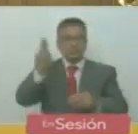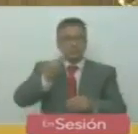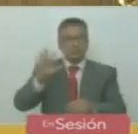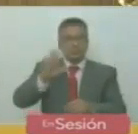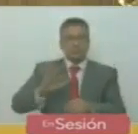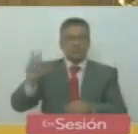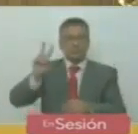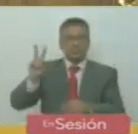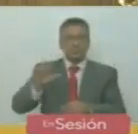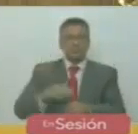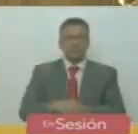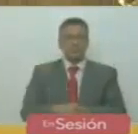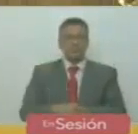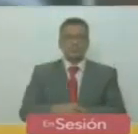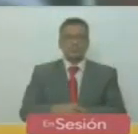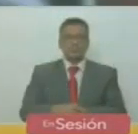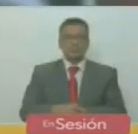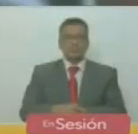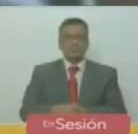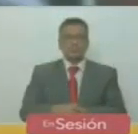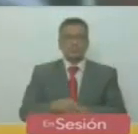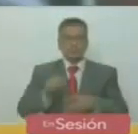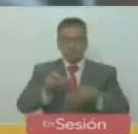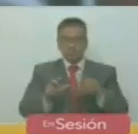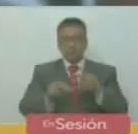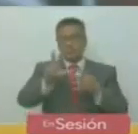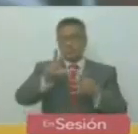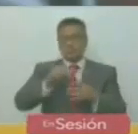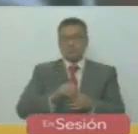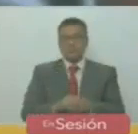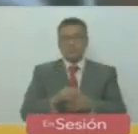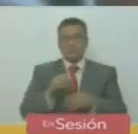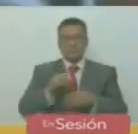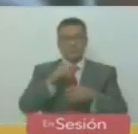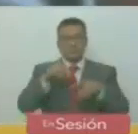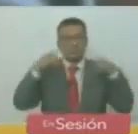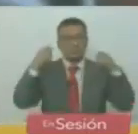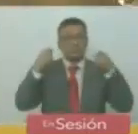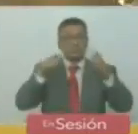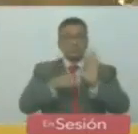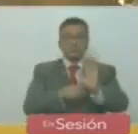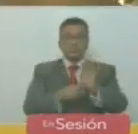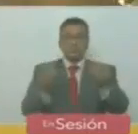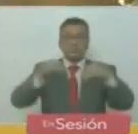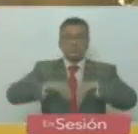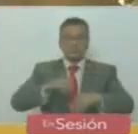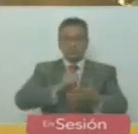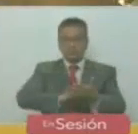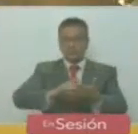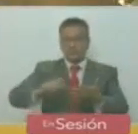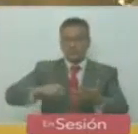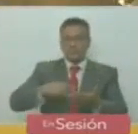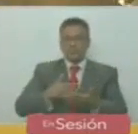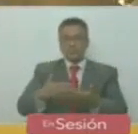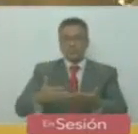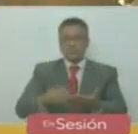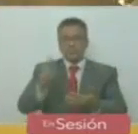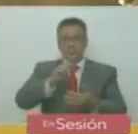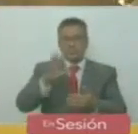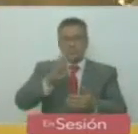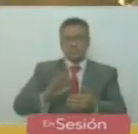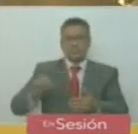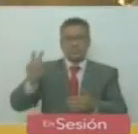República Bolivariana de Venezuela. Tercero, dar publicidad al presente acuerdo en la Gaceta Oficial de la